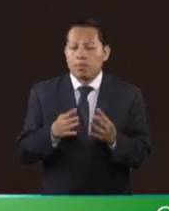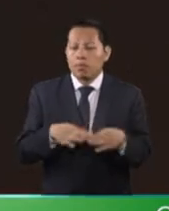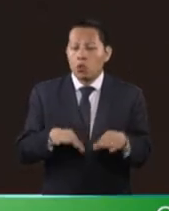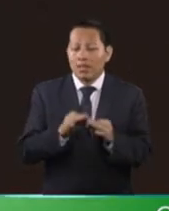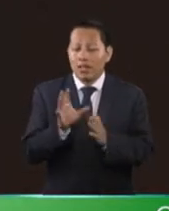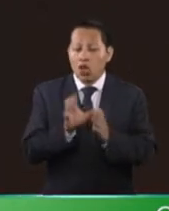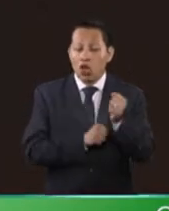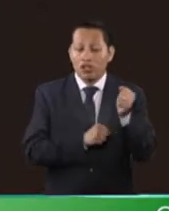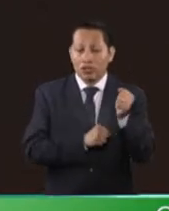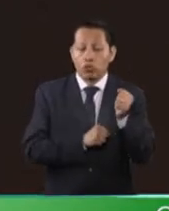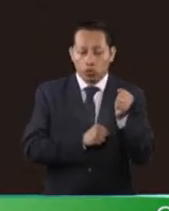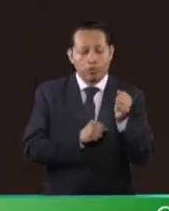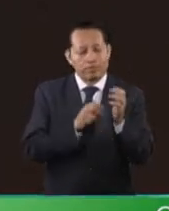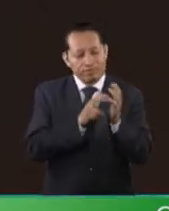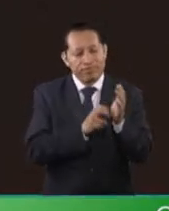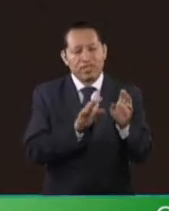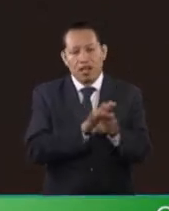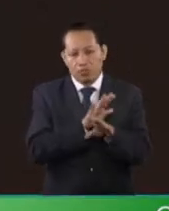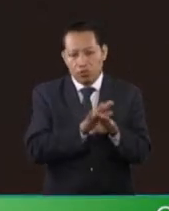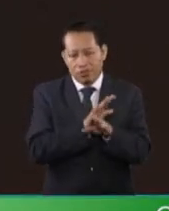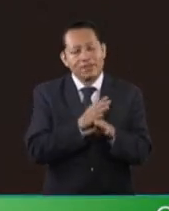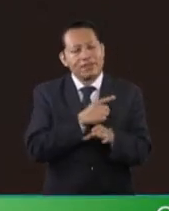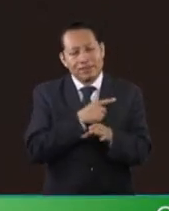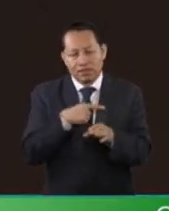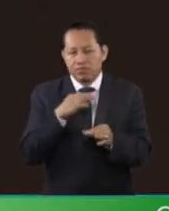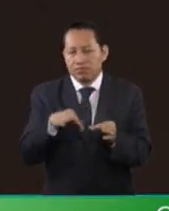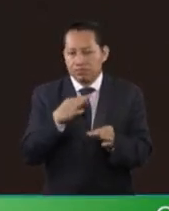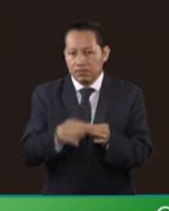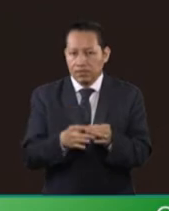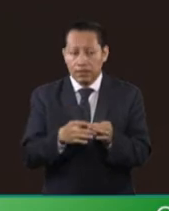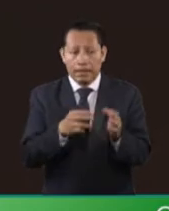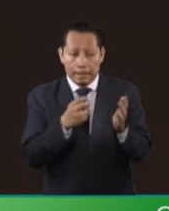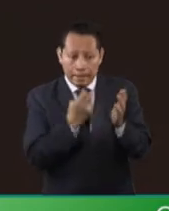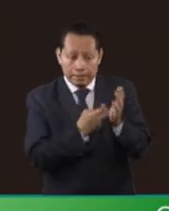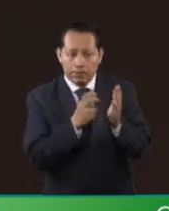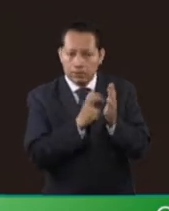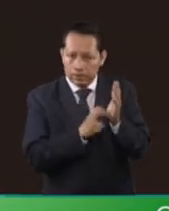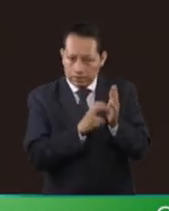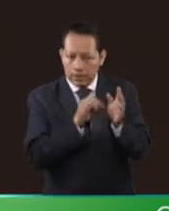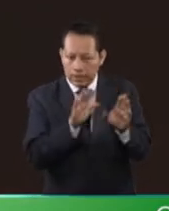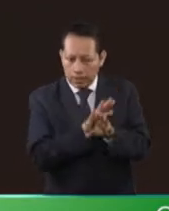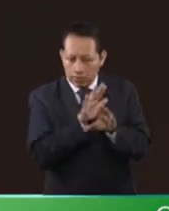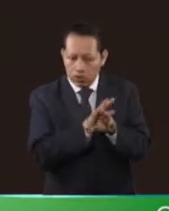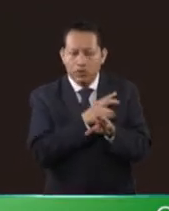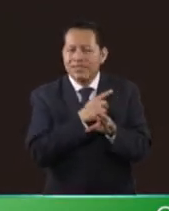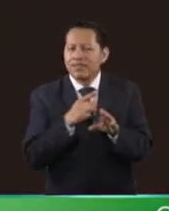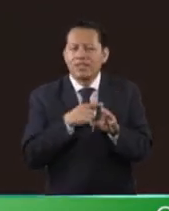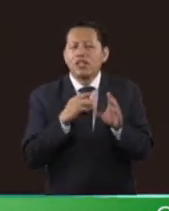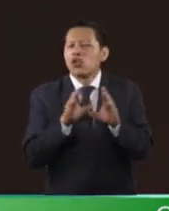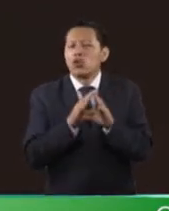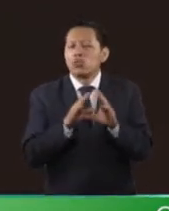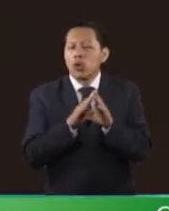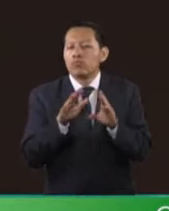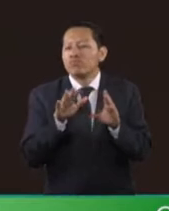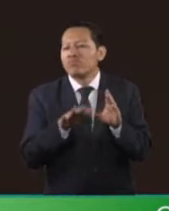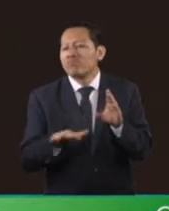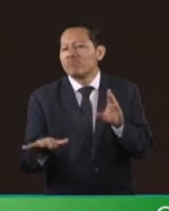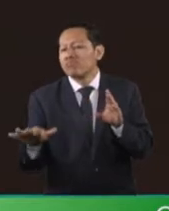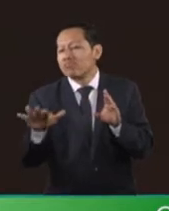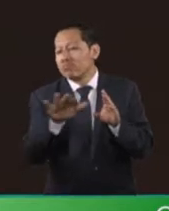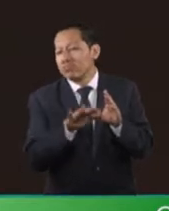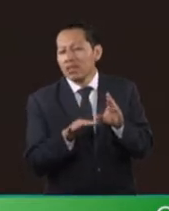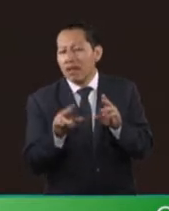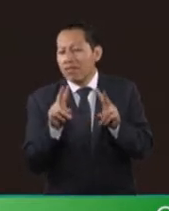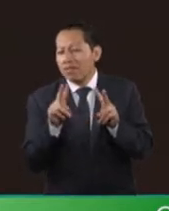de la Constitución y asegurar que estas modificaciones se encuentren a la altura de los desafíos actuales